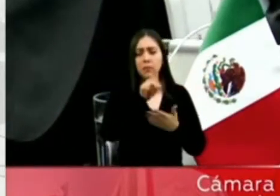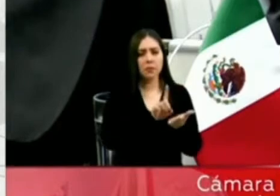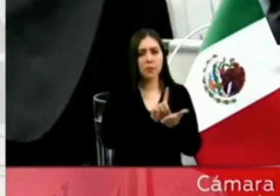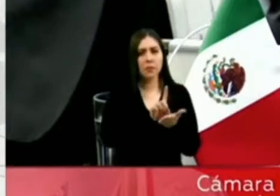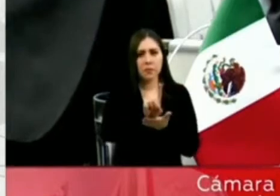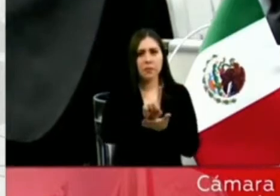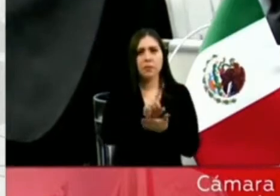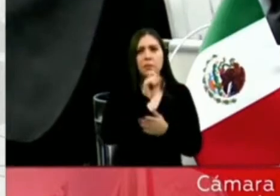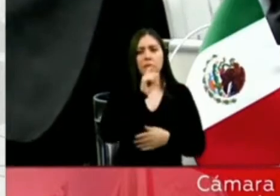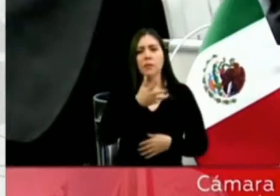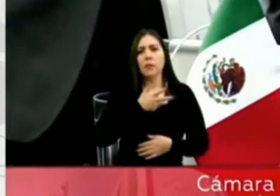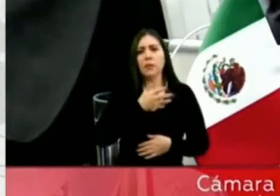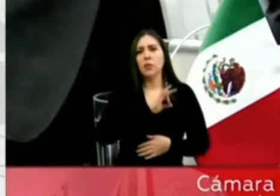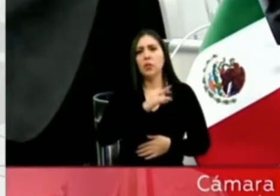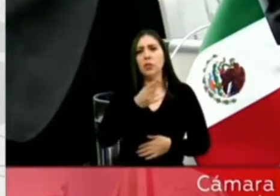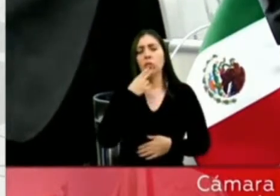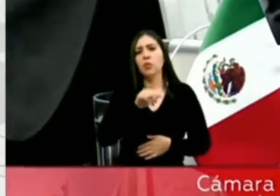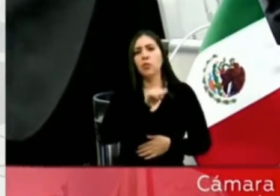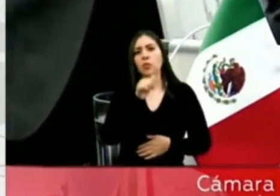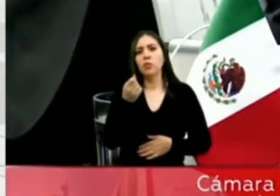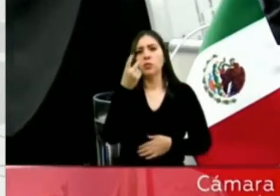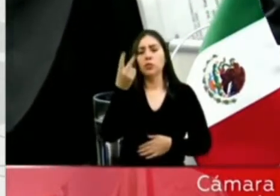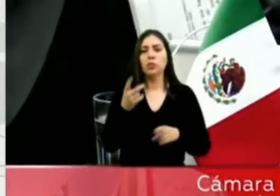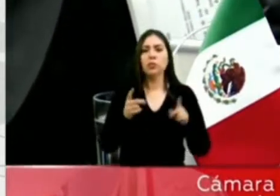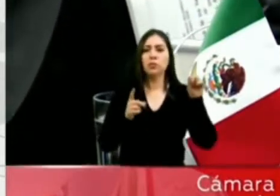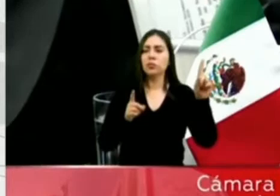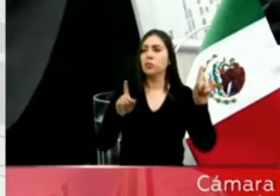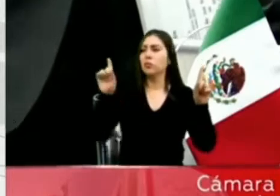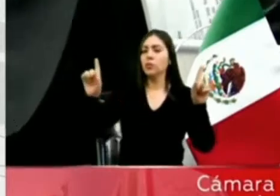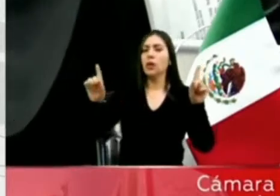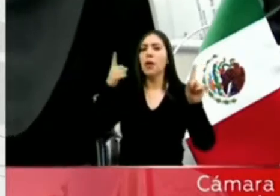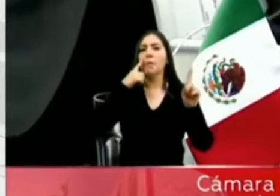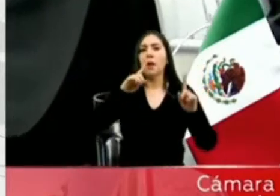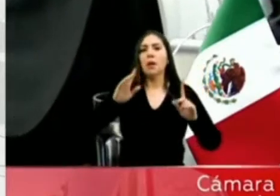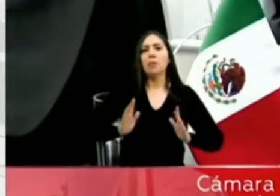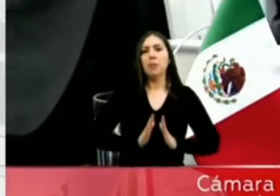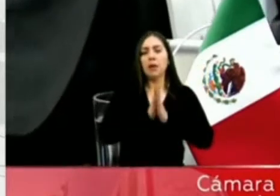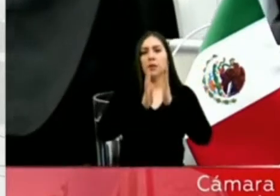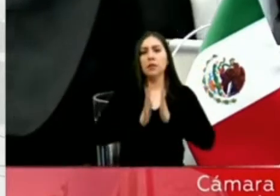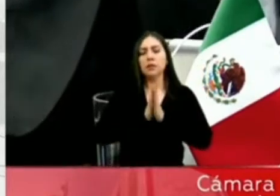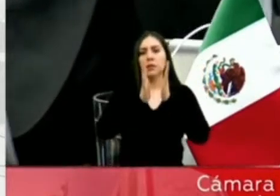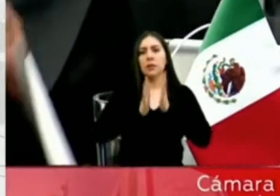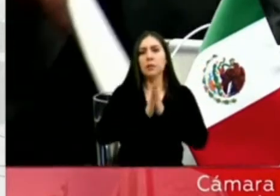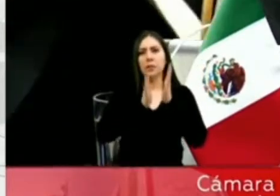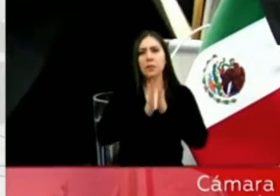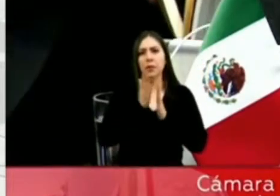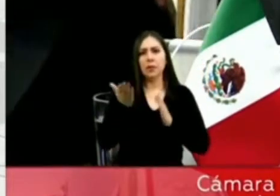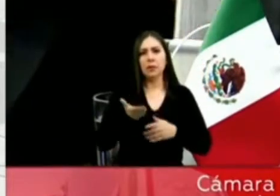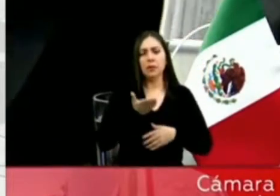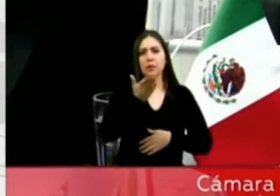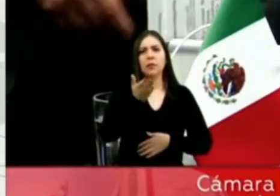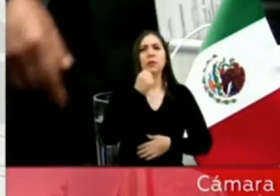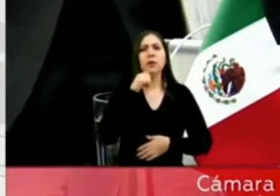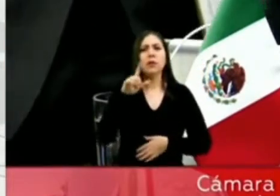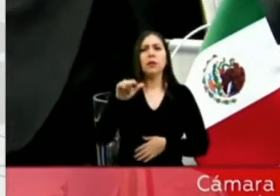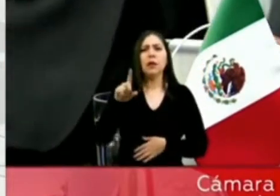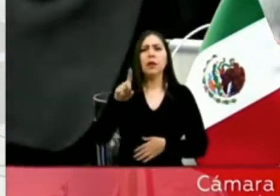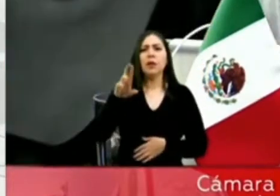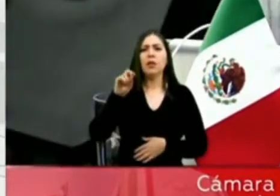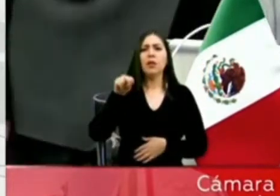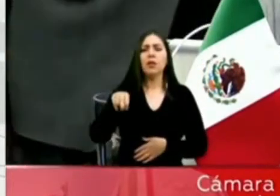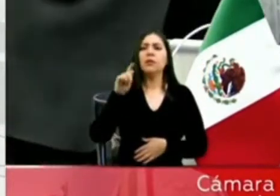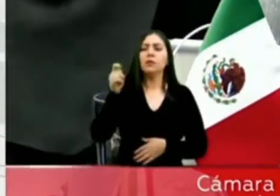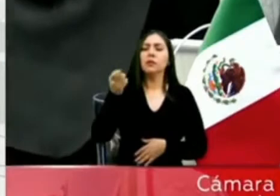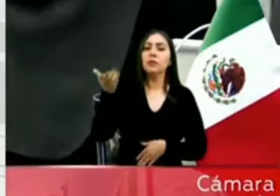las otras dos tribunas para que pueda continuar la sesión y las intervenciones correspondientes. Senador Ladrón de Guevara, ¿con qué objeto? Bueno, mi